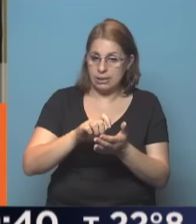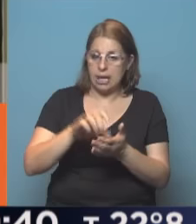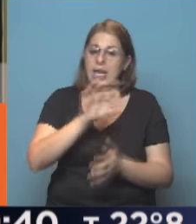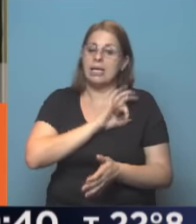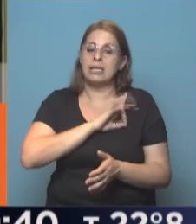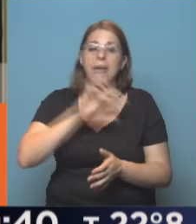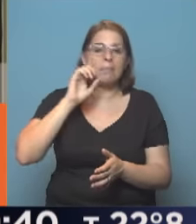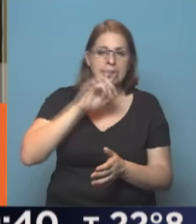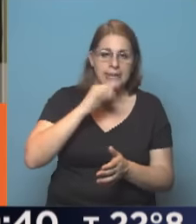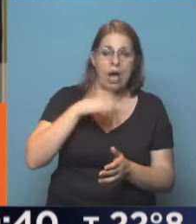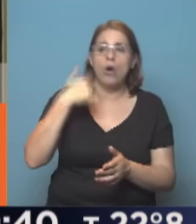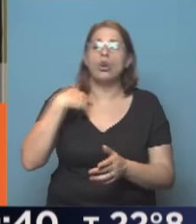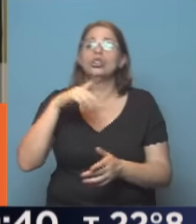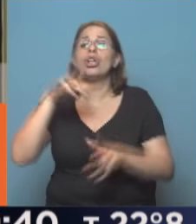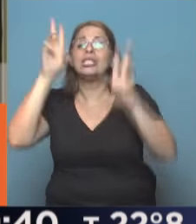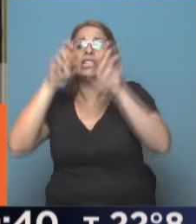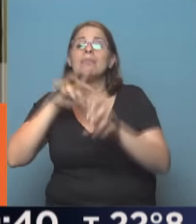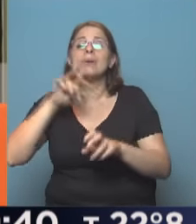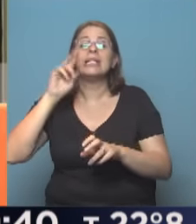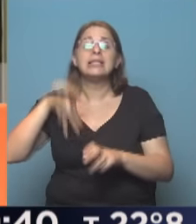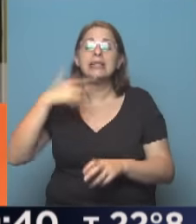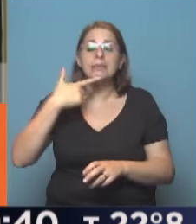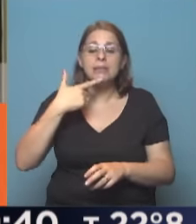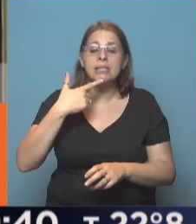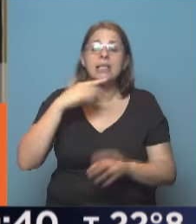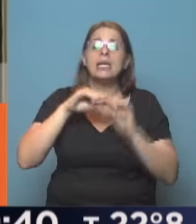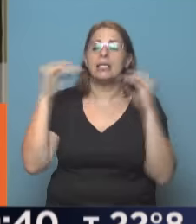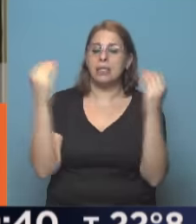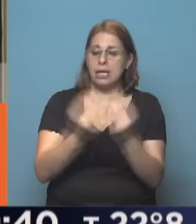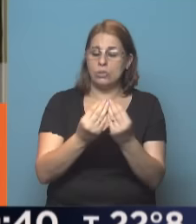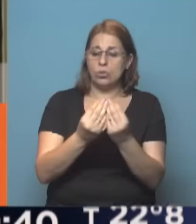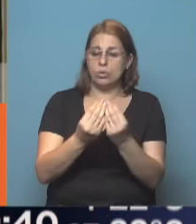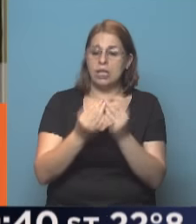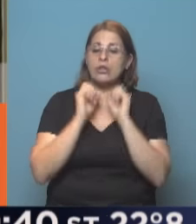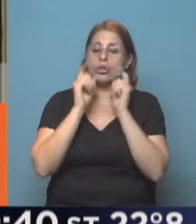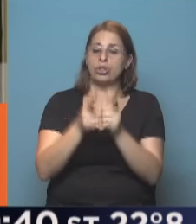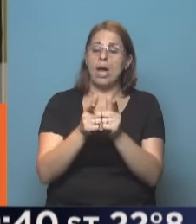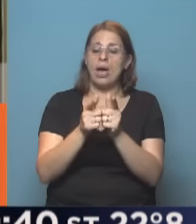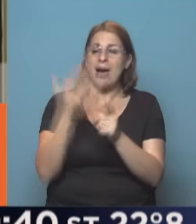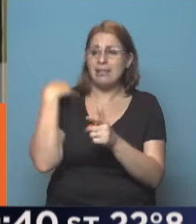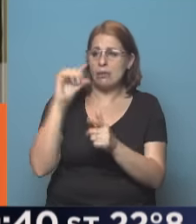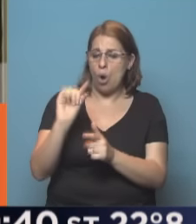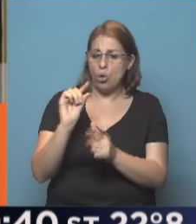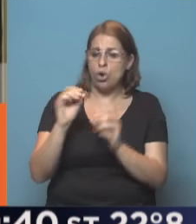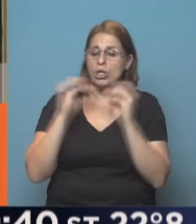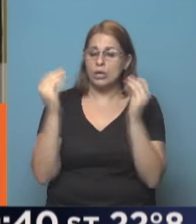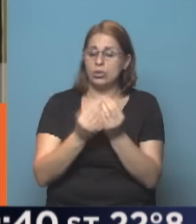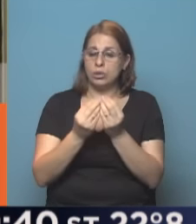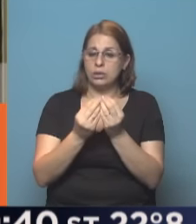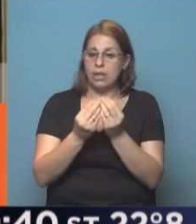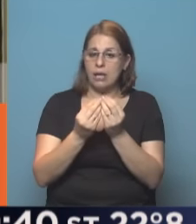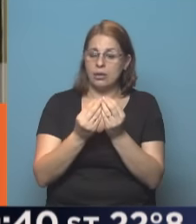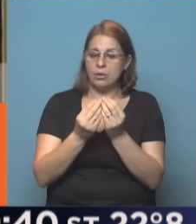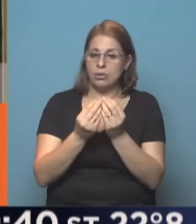PISA. Respecto al tema TIMSS, ahí el resultado que surgió hace poco, creo que fue